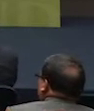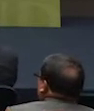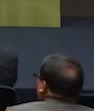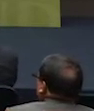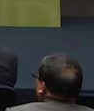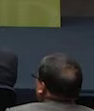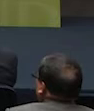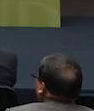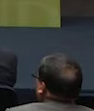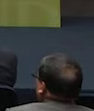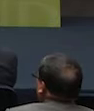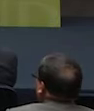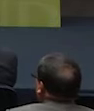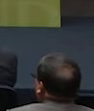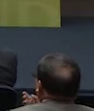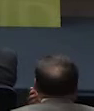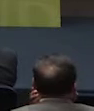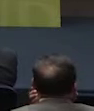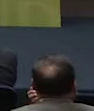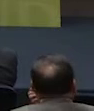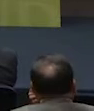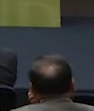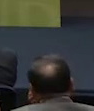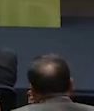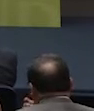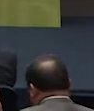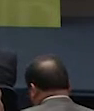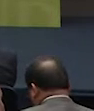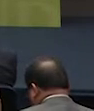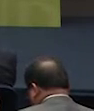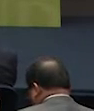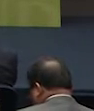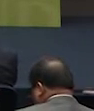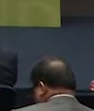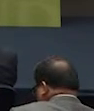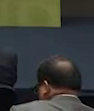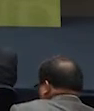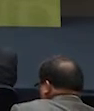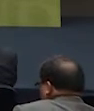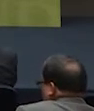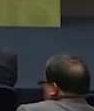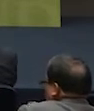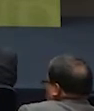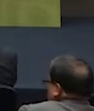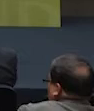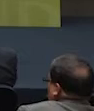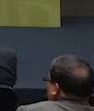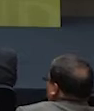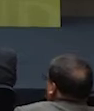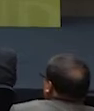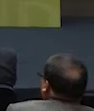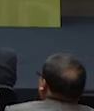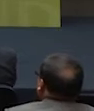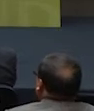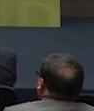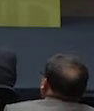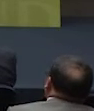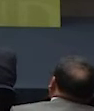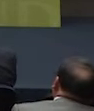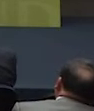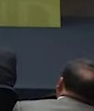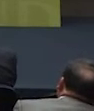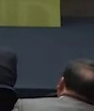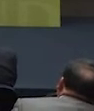humanos. Preside en este acto el doctor Enrique Graue Vigers, rector de la